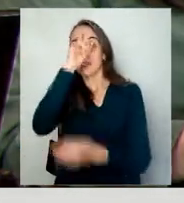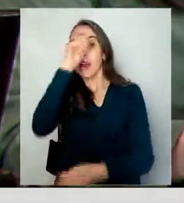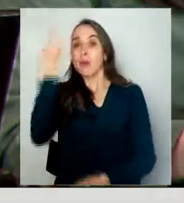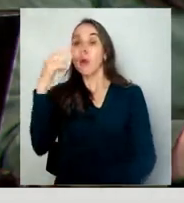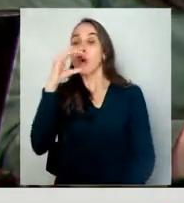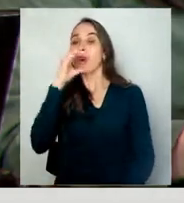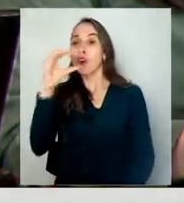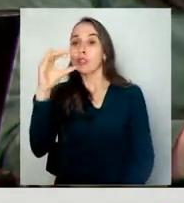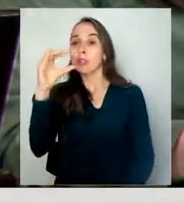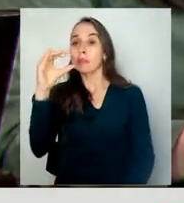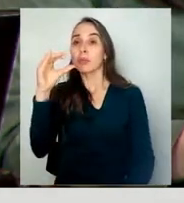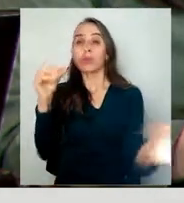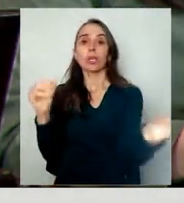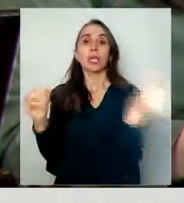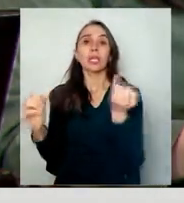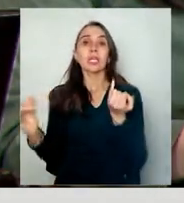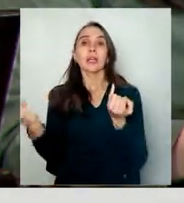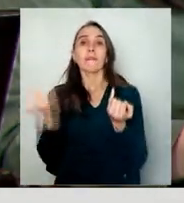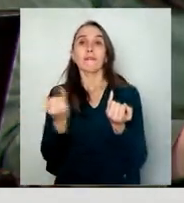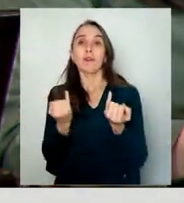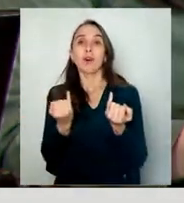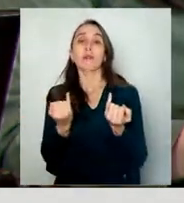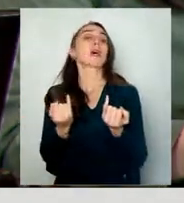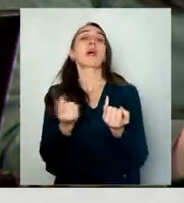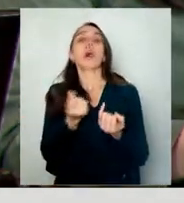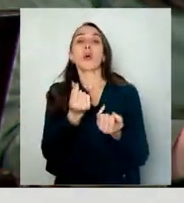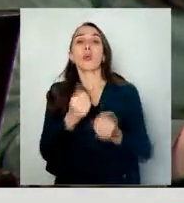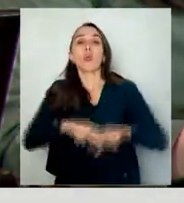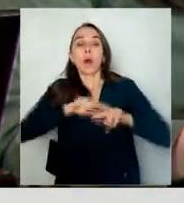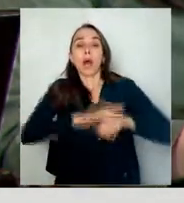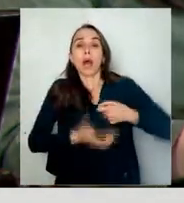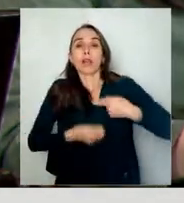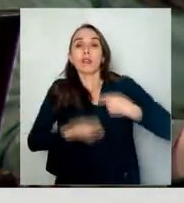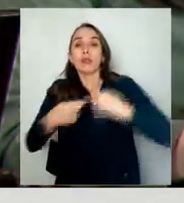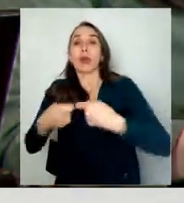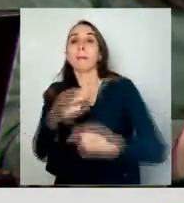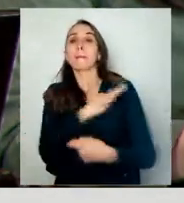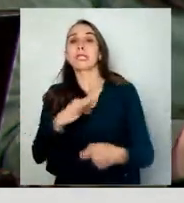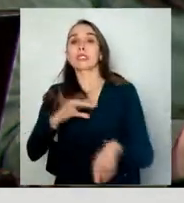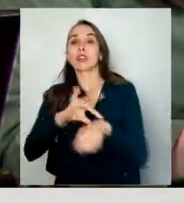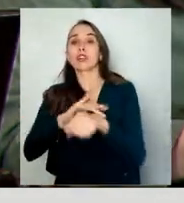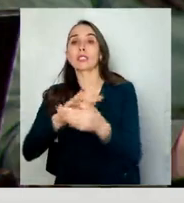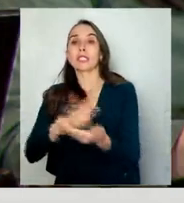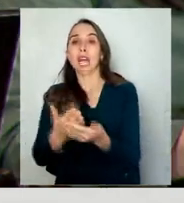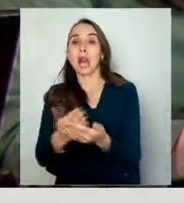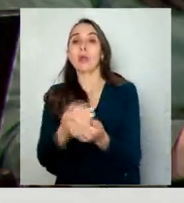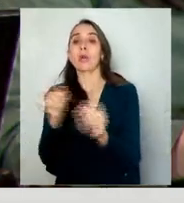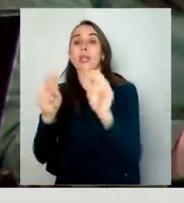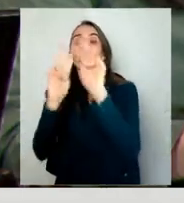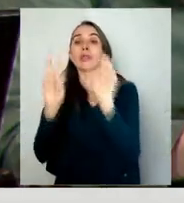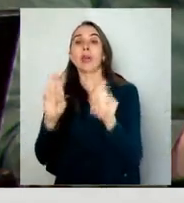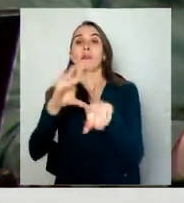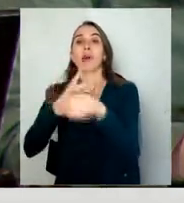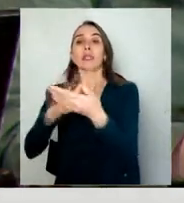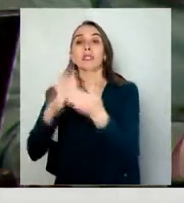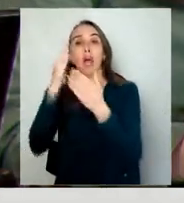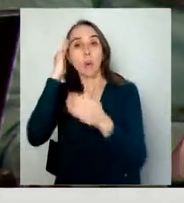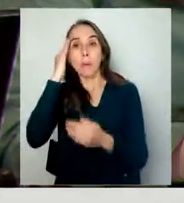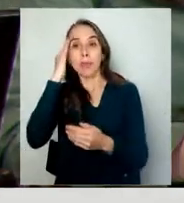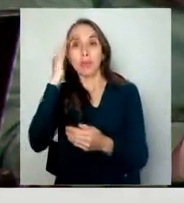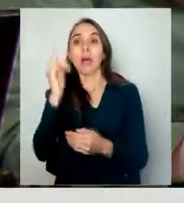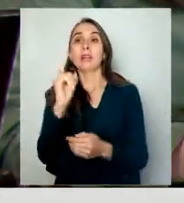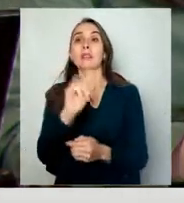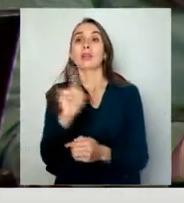cuenta de cuáles son las inversiones que el Ministerio de salud tiene en esta área si existe o no el proyecto